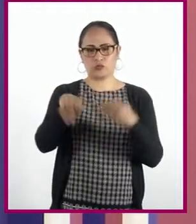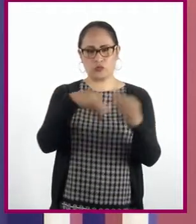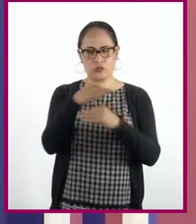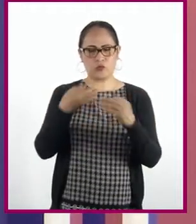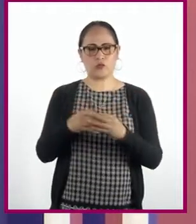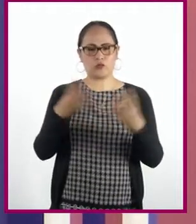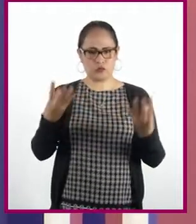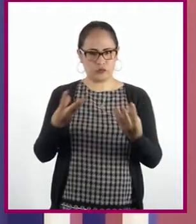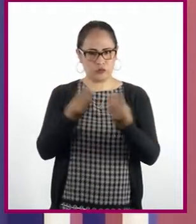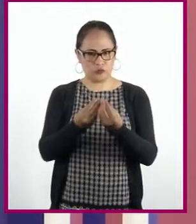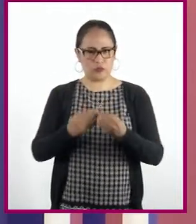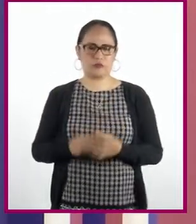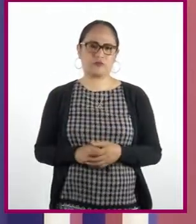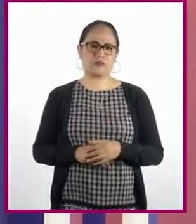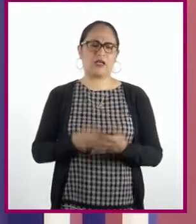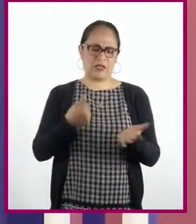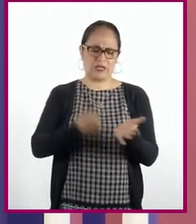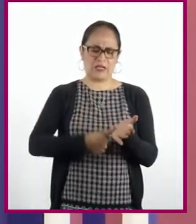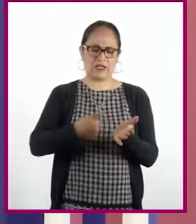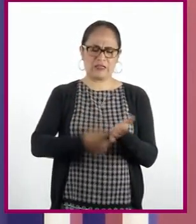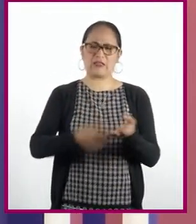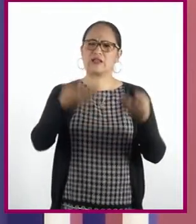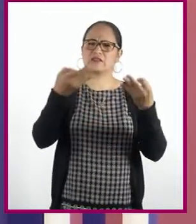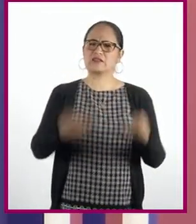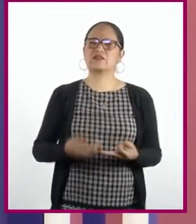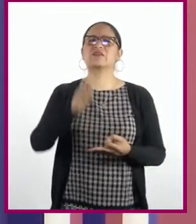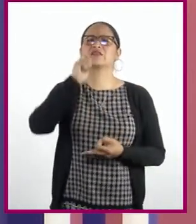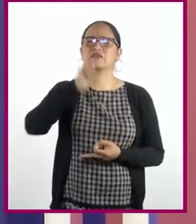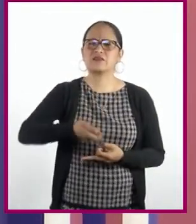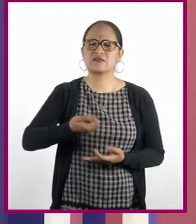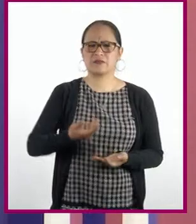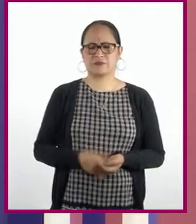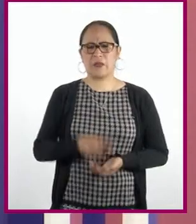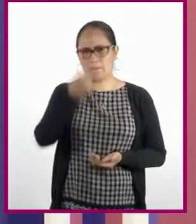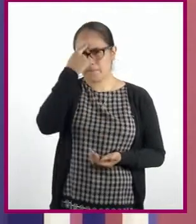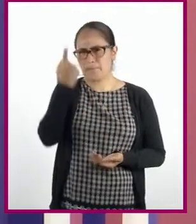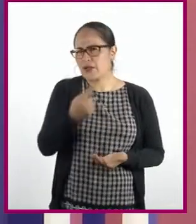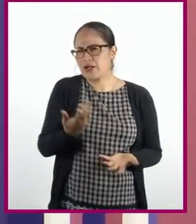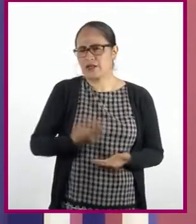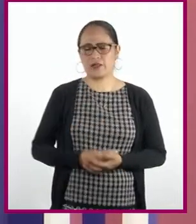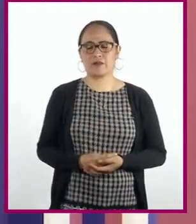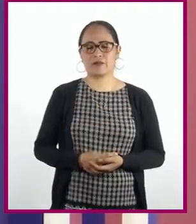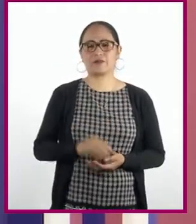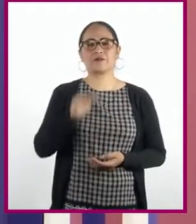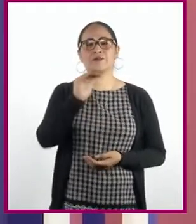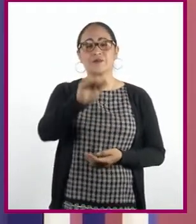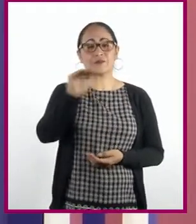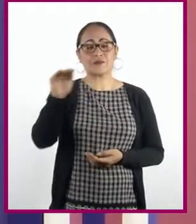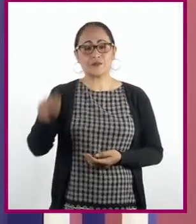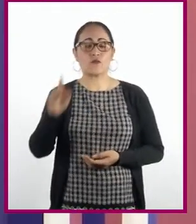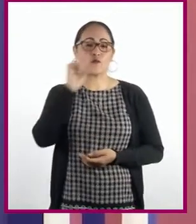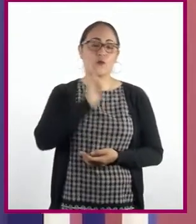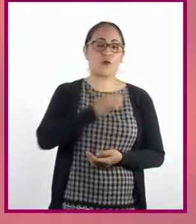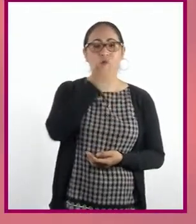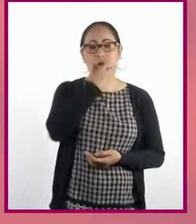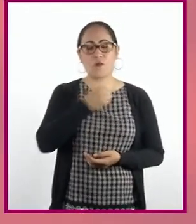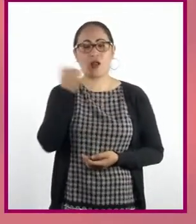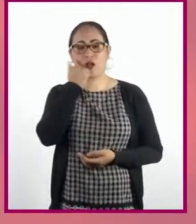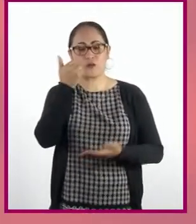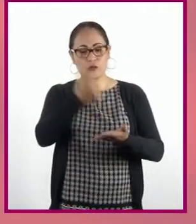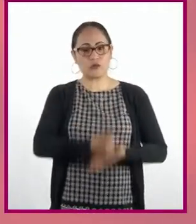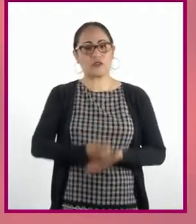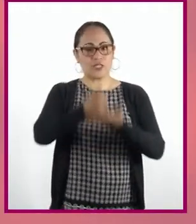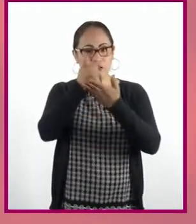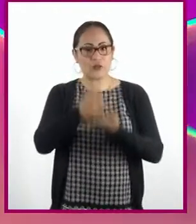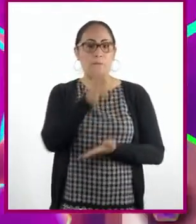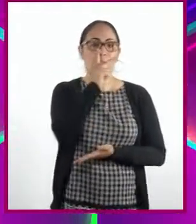recuento de lo que sabemos sobre las cartas formales. Les pido a alumnas y alumnos que nos ayuden a complementar las